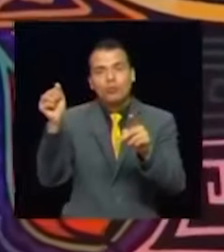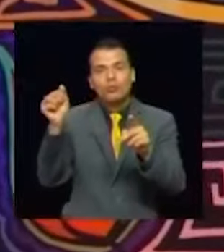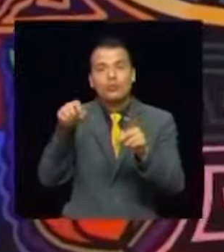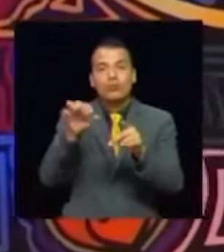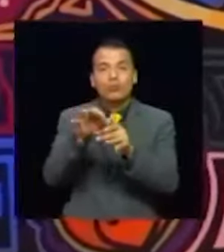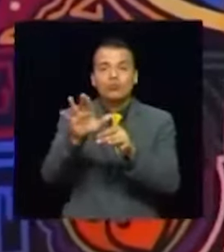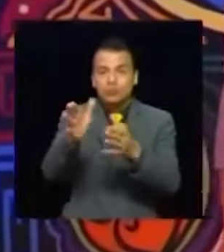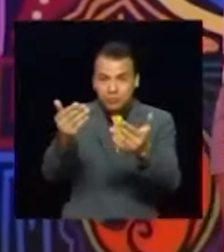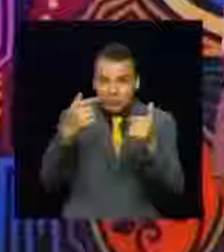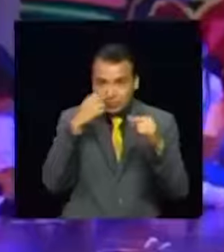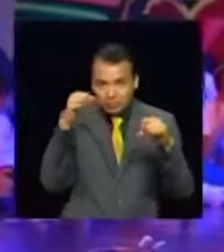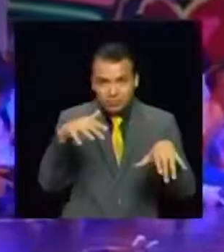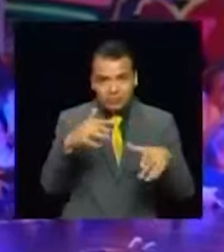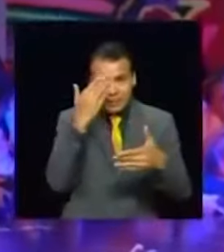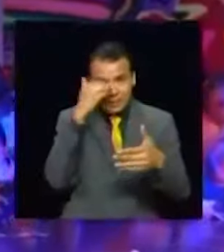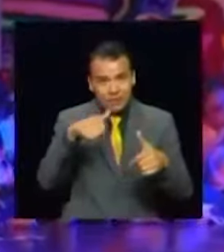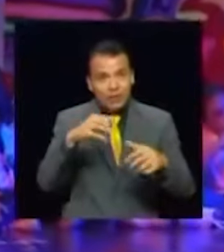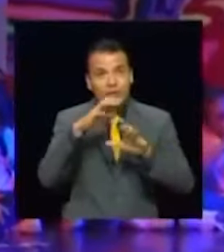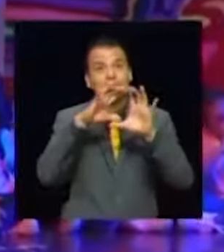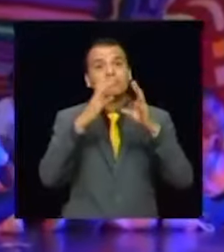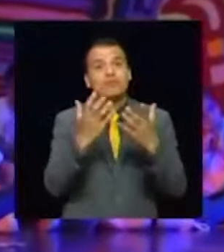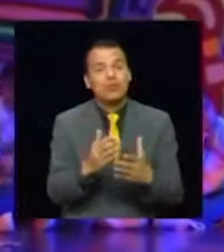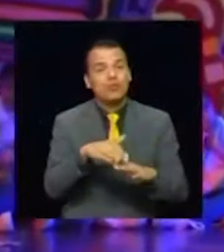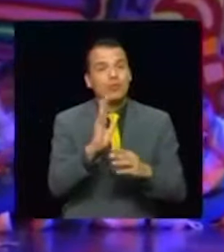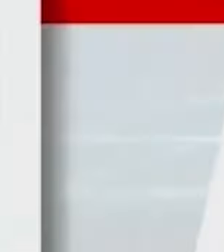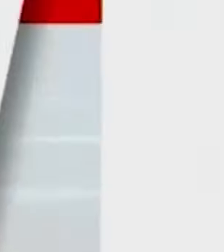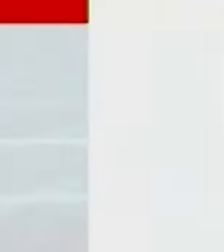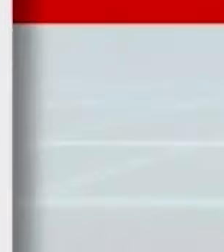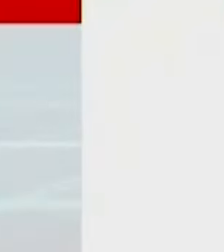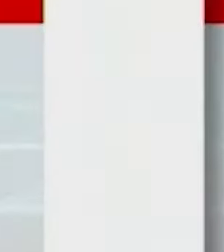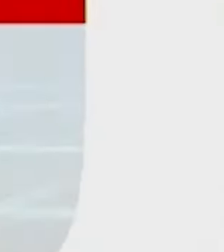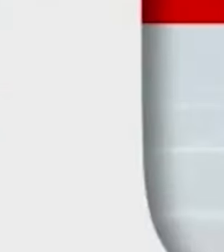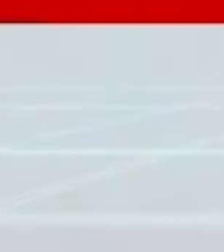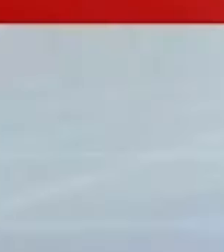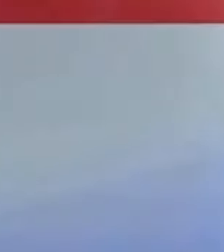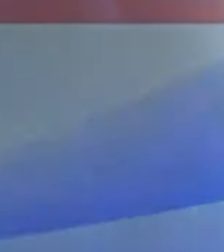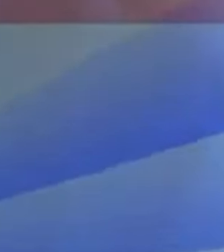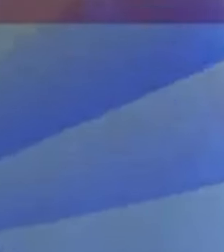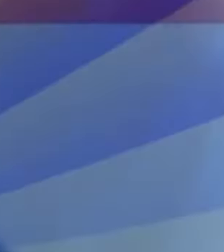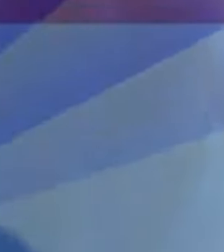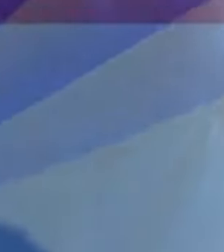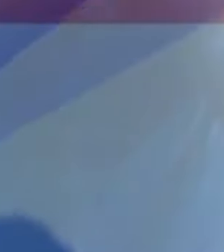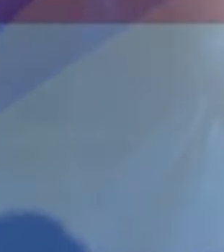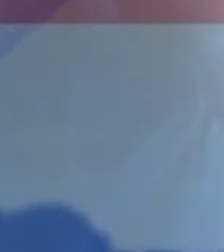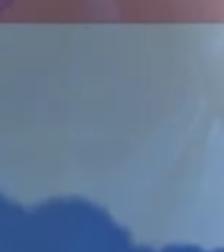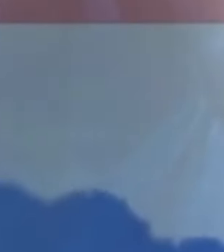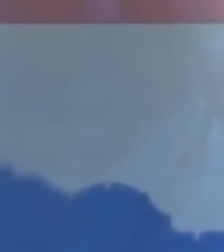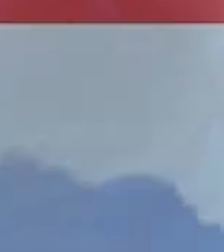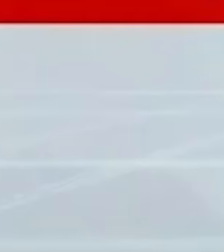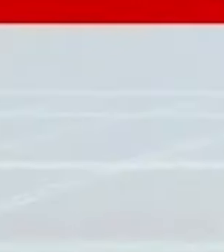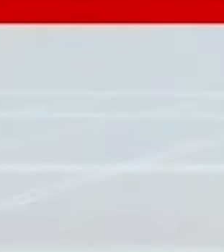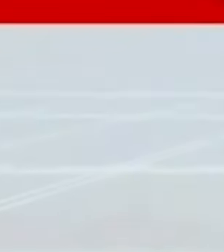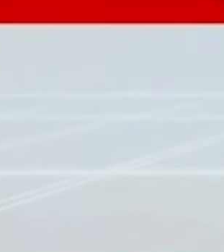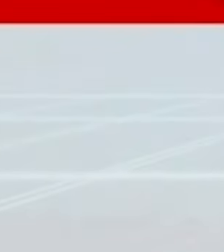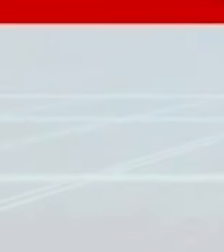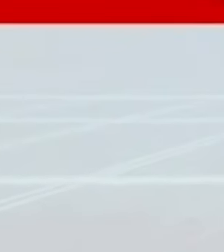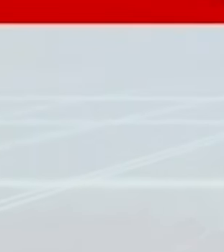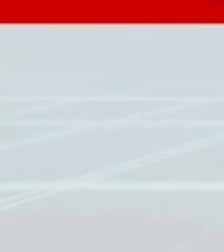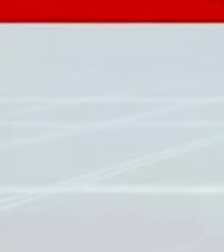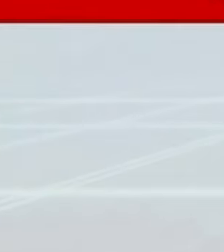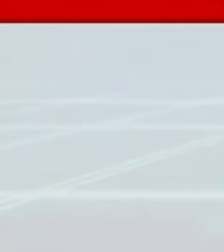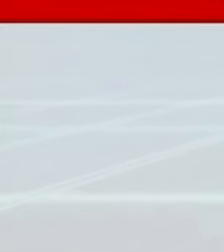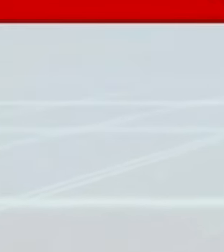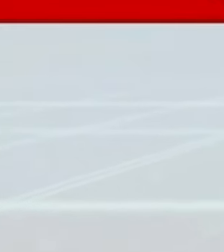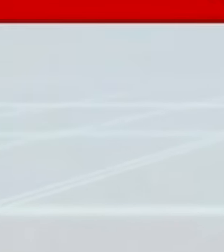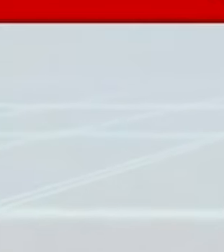coloca a Ginebra en el escenario internacional de las artes. Noticinco presenta una noticia de última